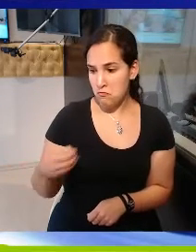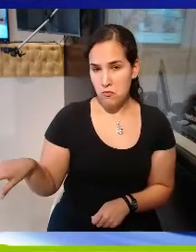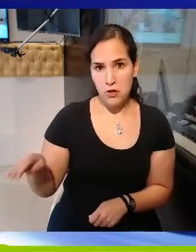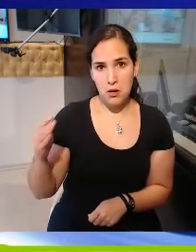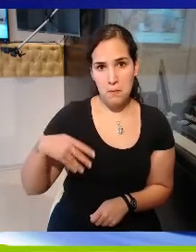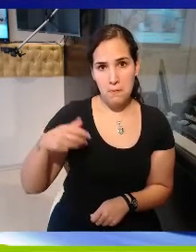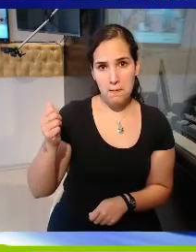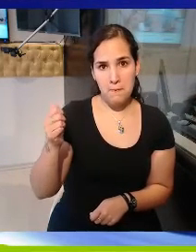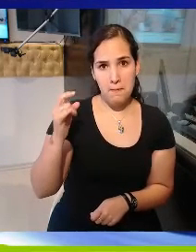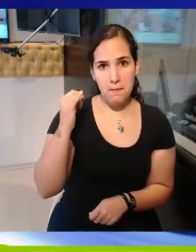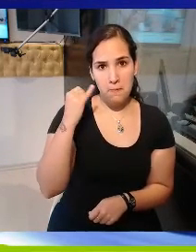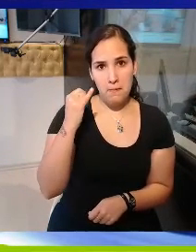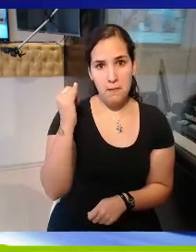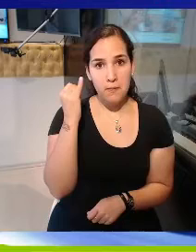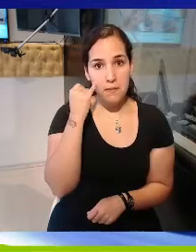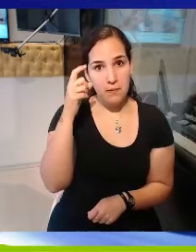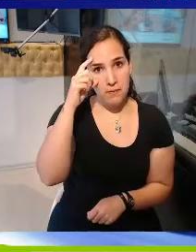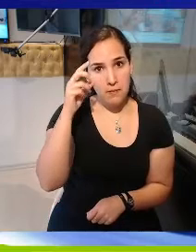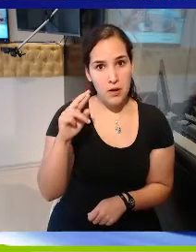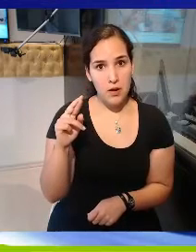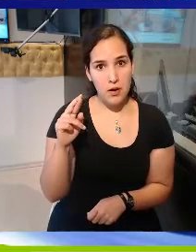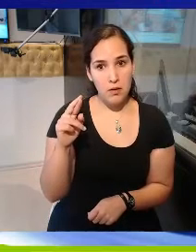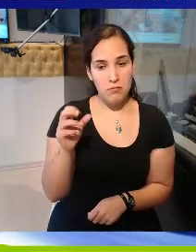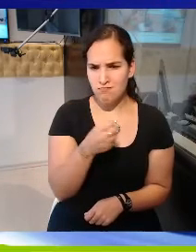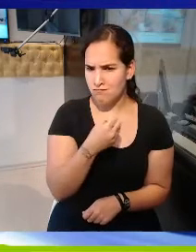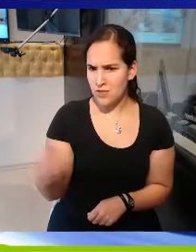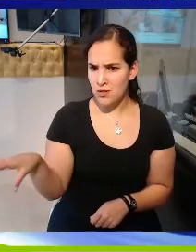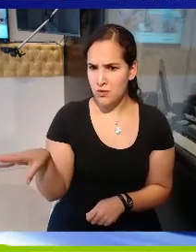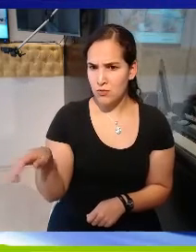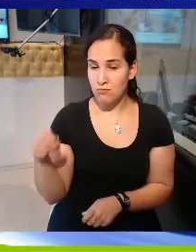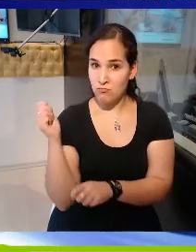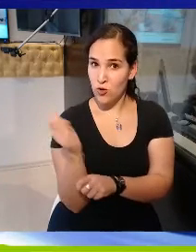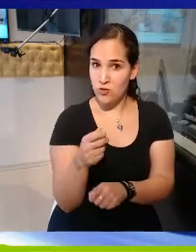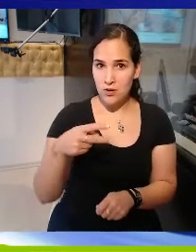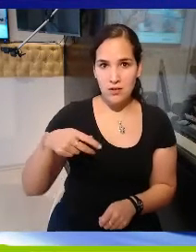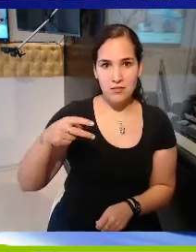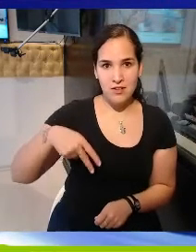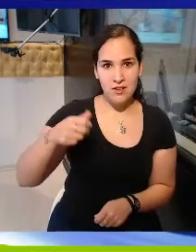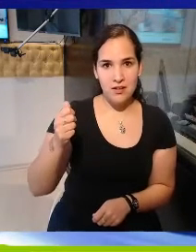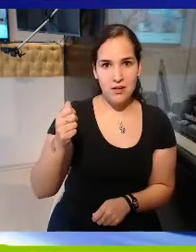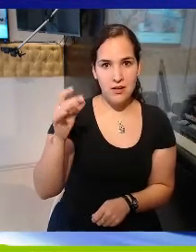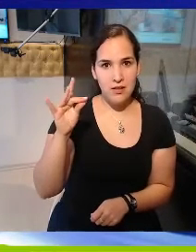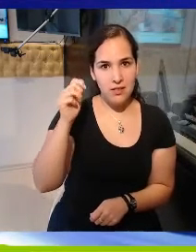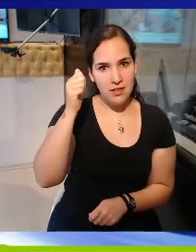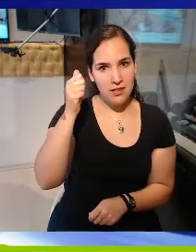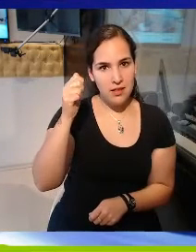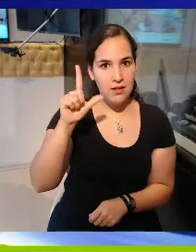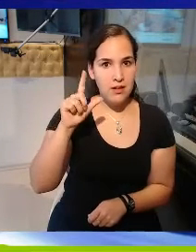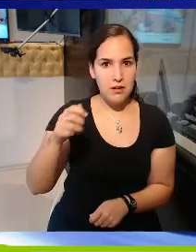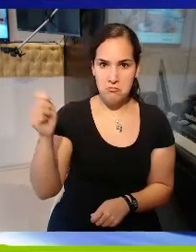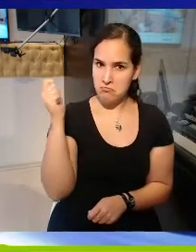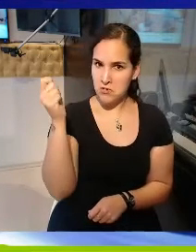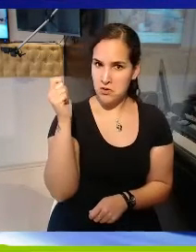Mayer. ¿Mayer? ¿Con quién perdió? Con Nadal. Sí, contra Nadal. ¿Lo vio el partido? No. ¿En cuántos sets